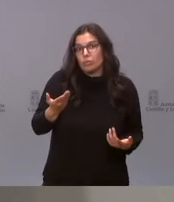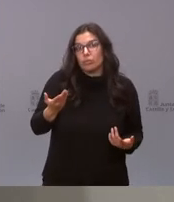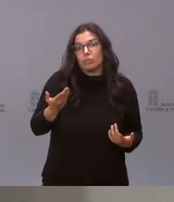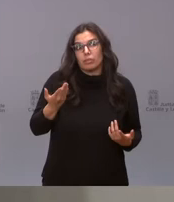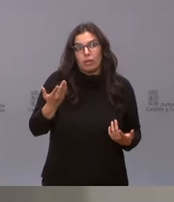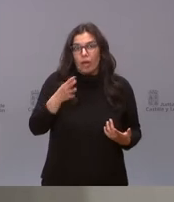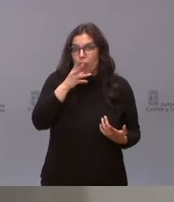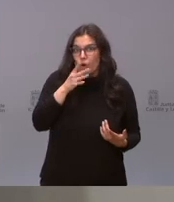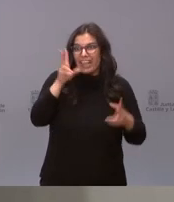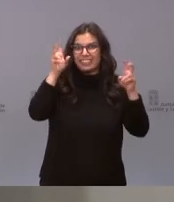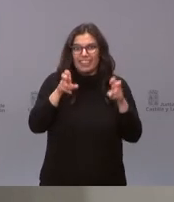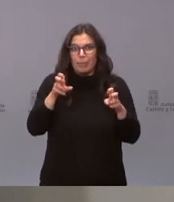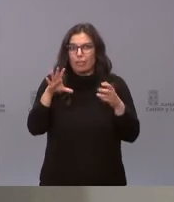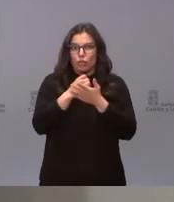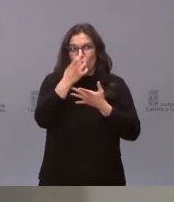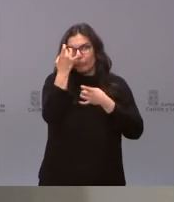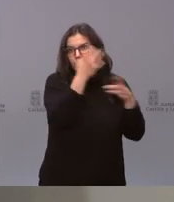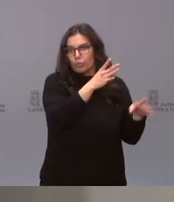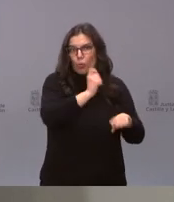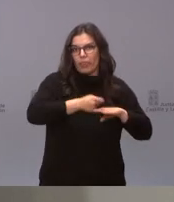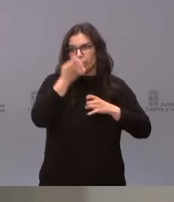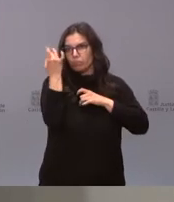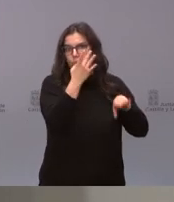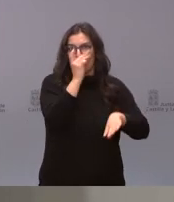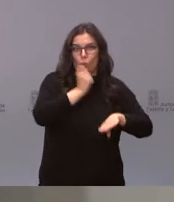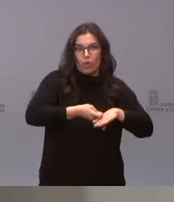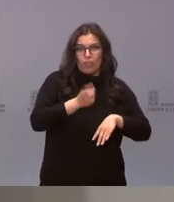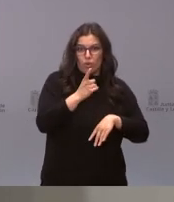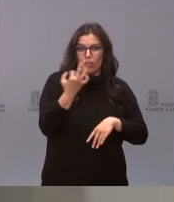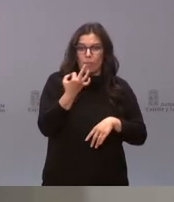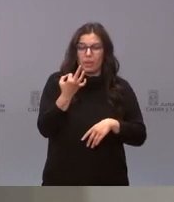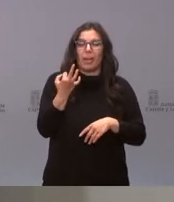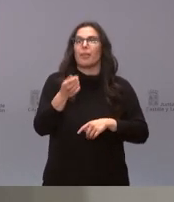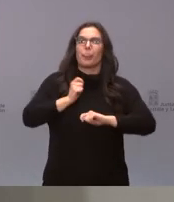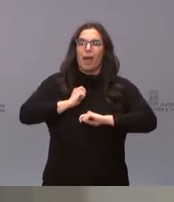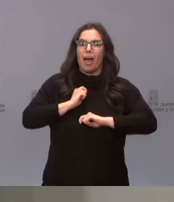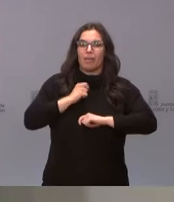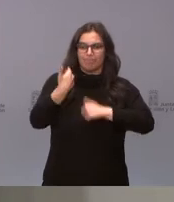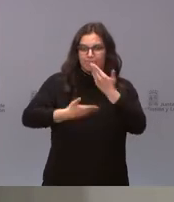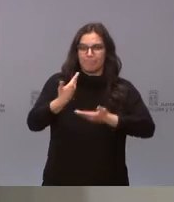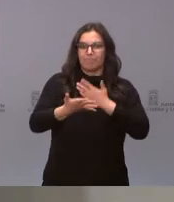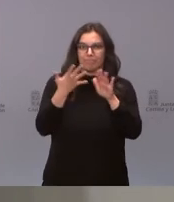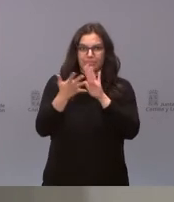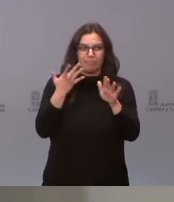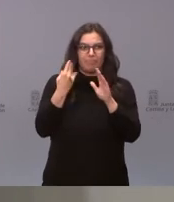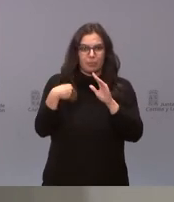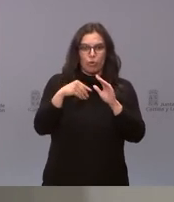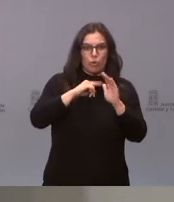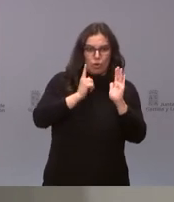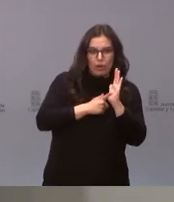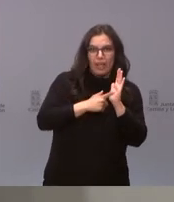judicial izar un tema que como he dicho muchas veces tendría que resolverse desde el ejecutivo y el legislativo